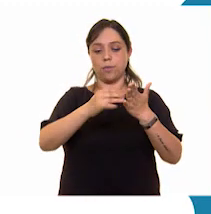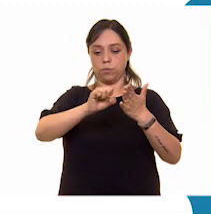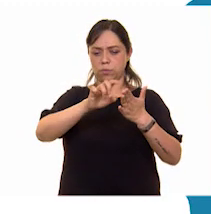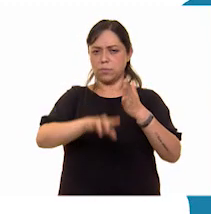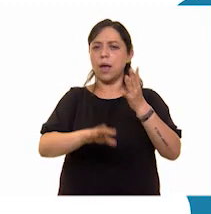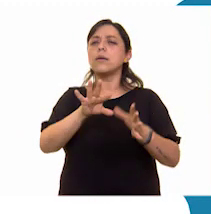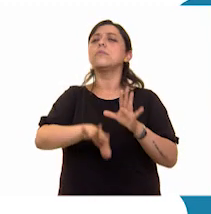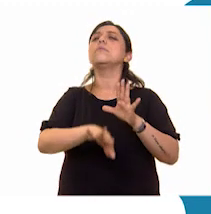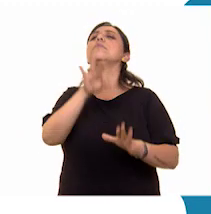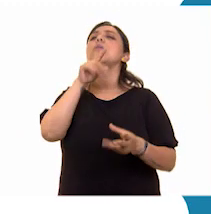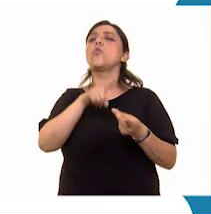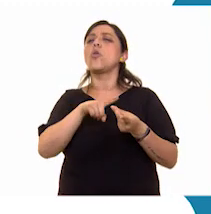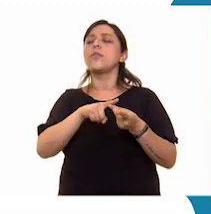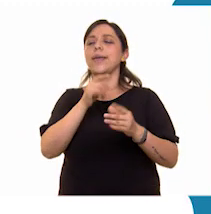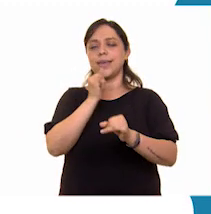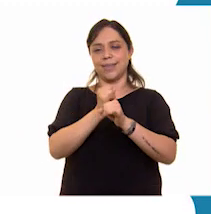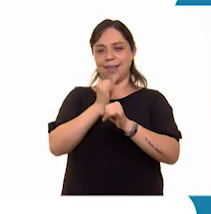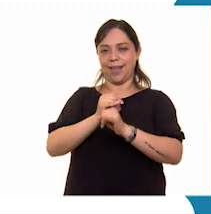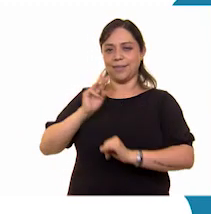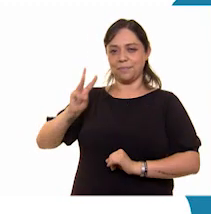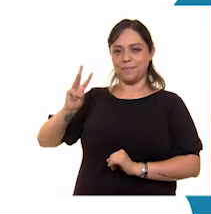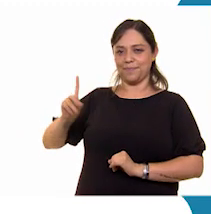en la página